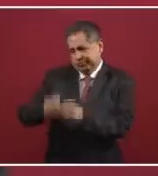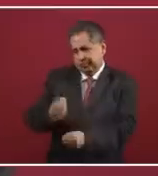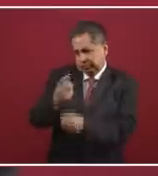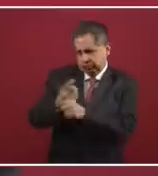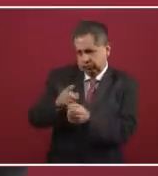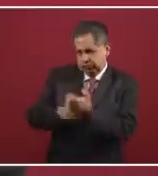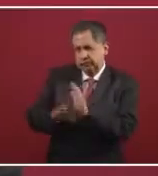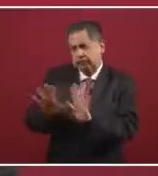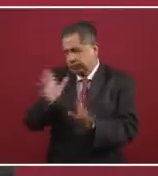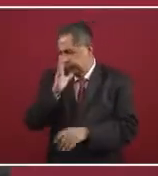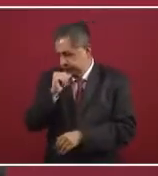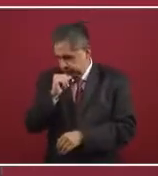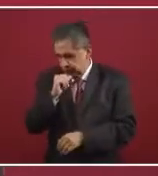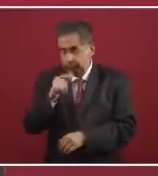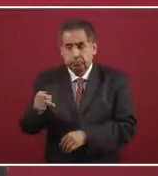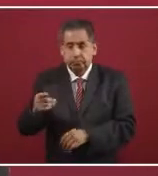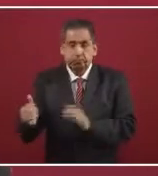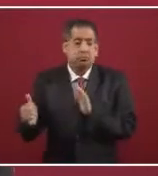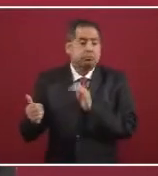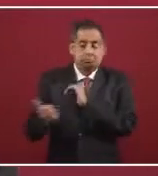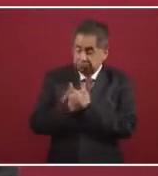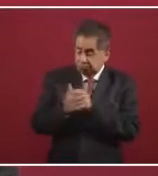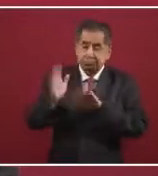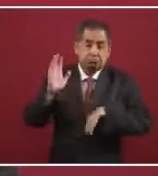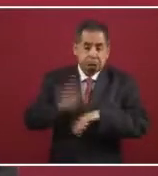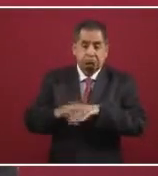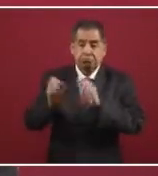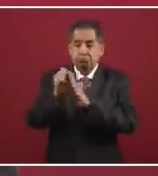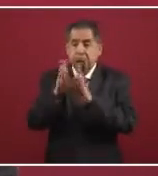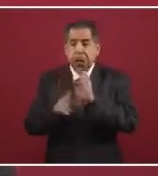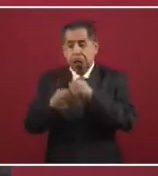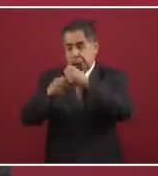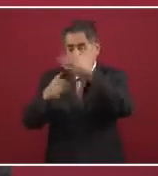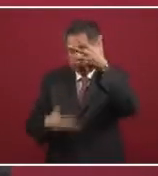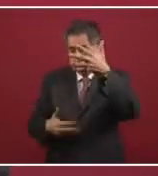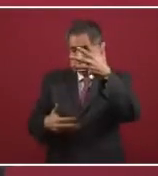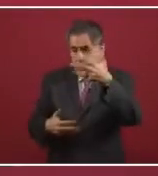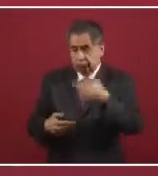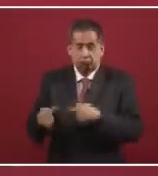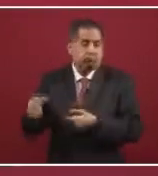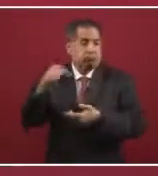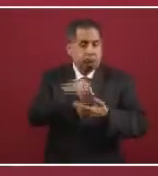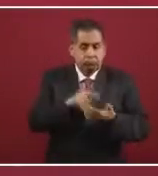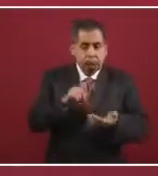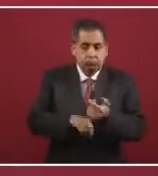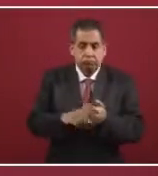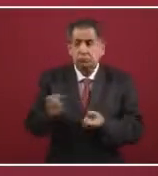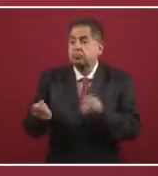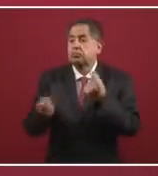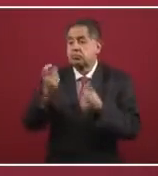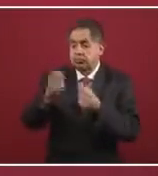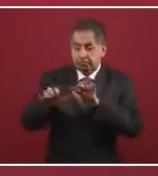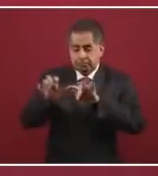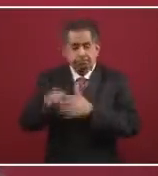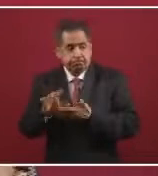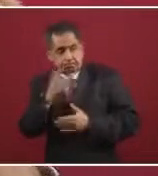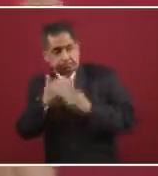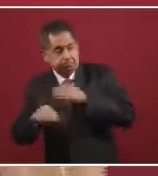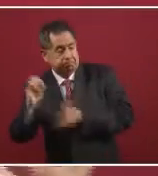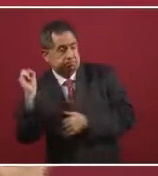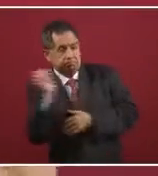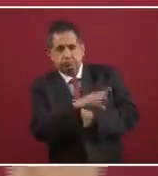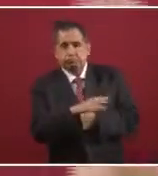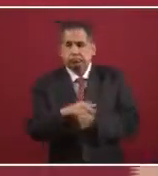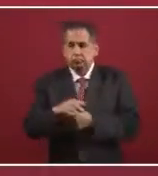pero tenemos solicitudes mucho más ya, y no son necesariamente que estén en nuestras sedes, son personas que nos han hecho saber, sea vía